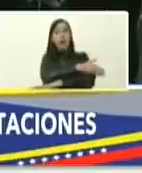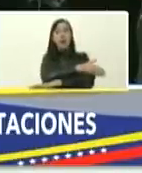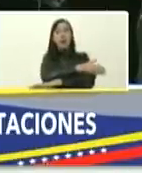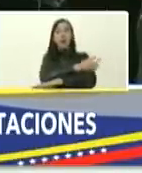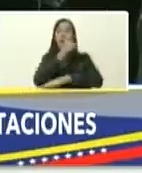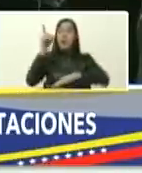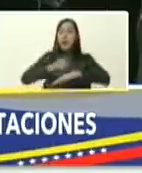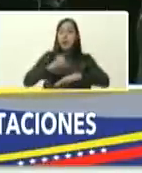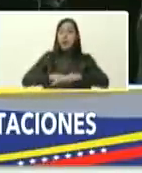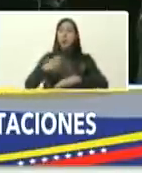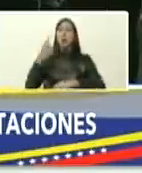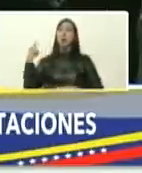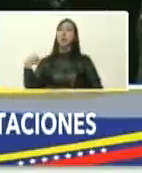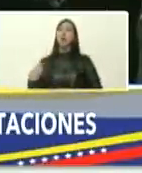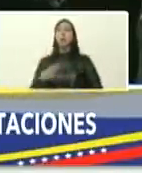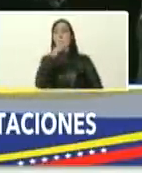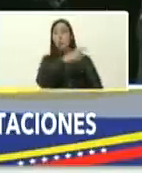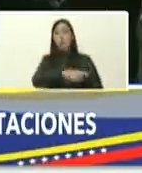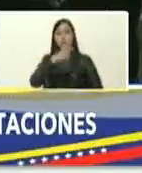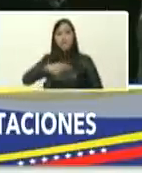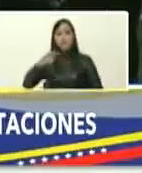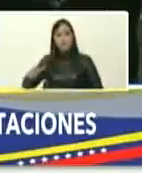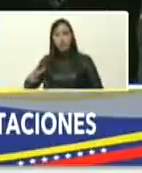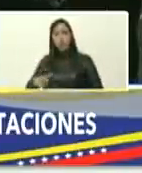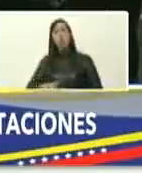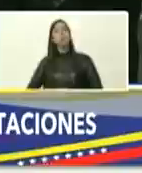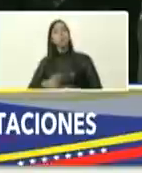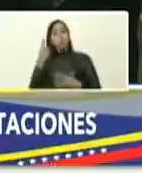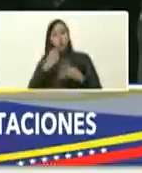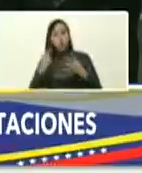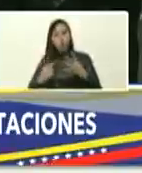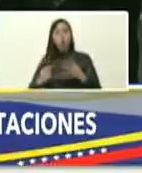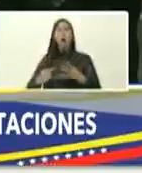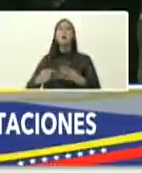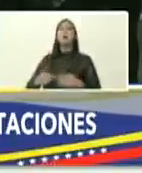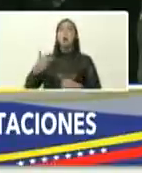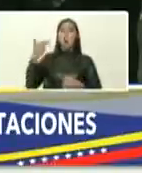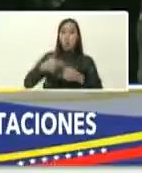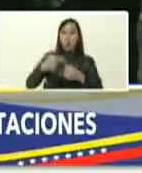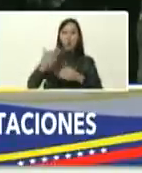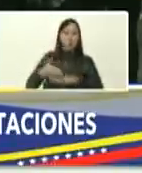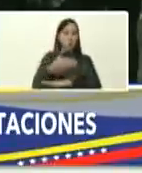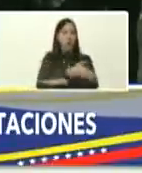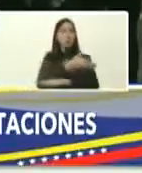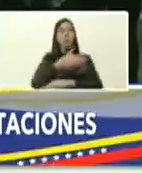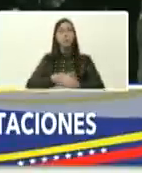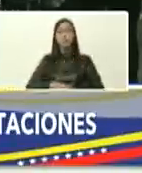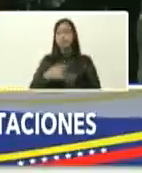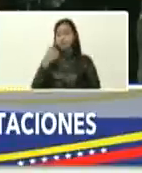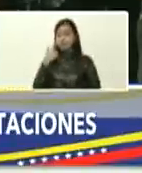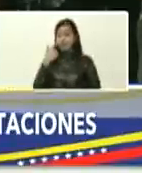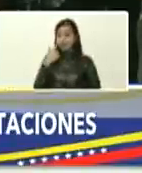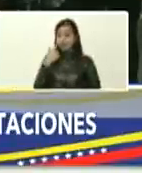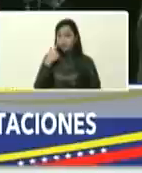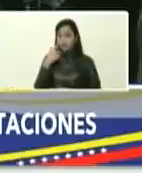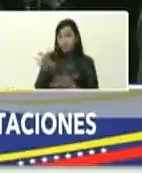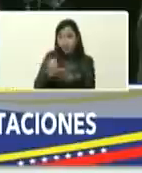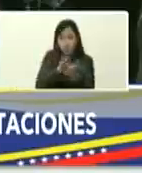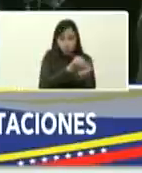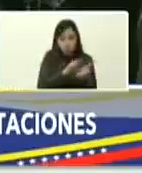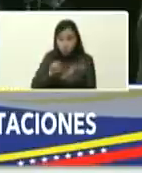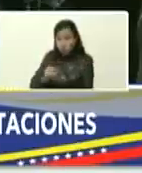teníamos ingentes y grandiosos recursos por el petróleo. Se dan cuenta que hay que tomar nota y